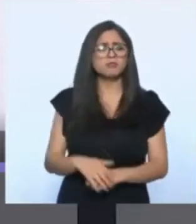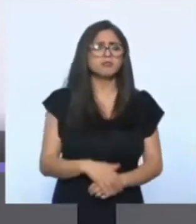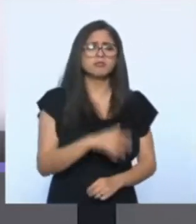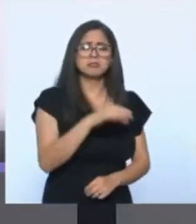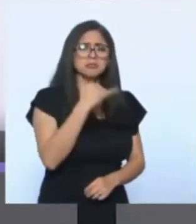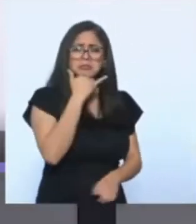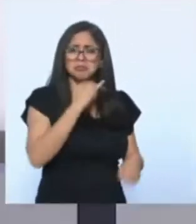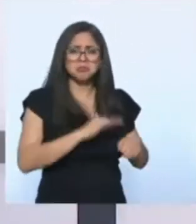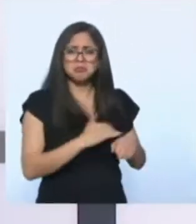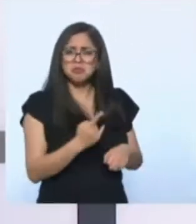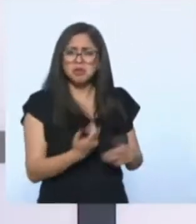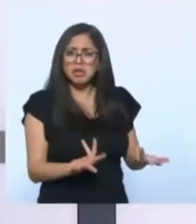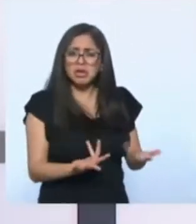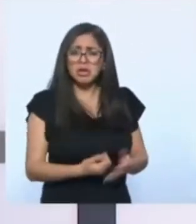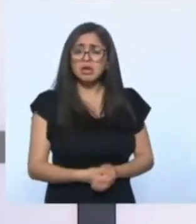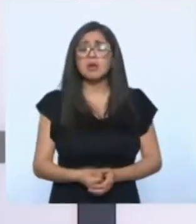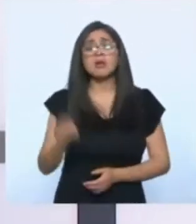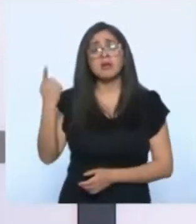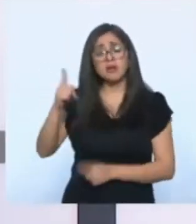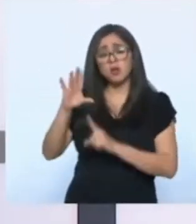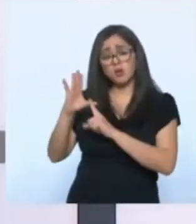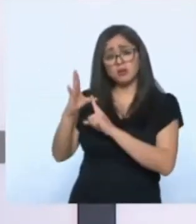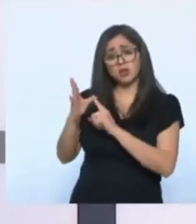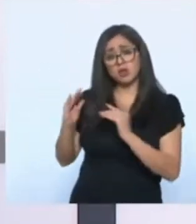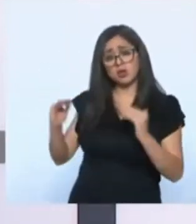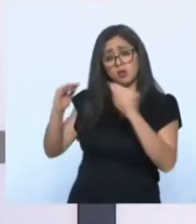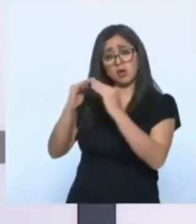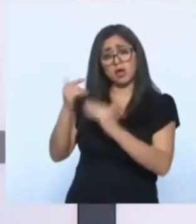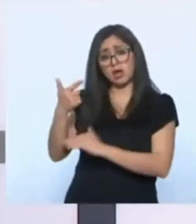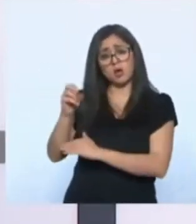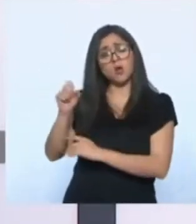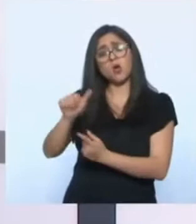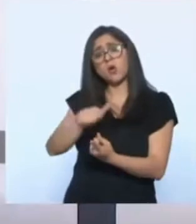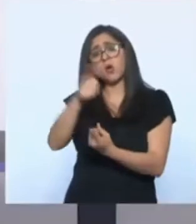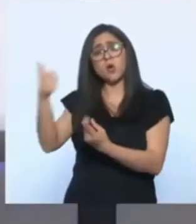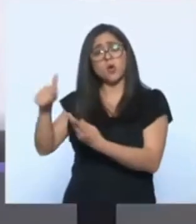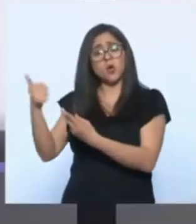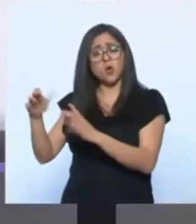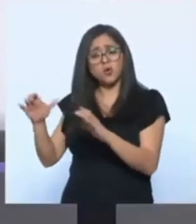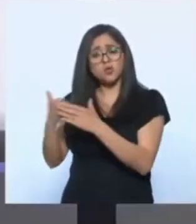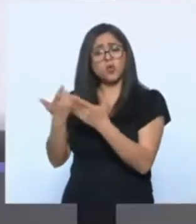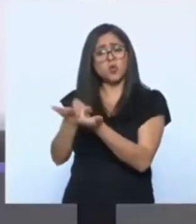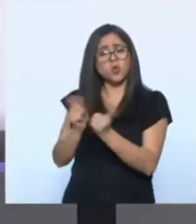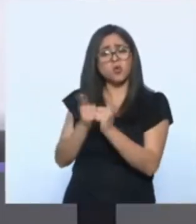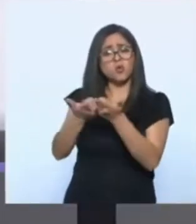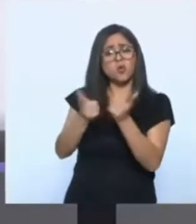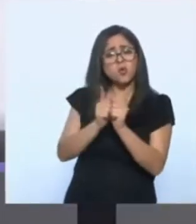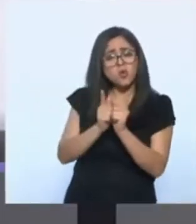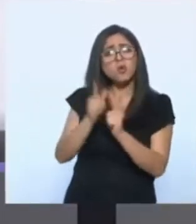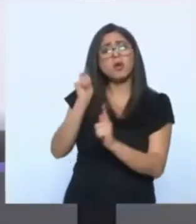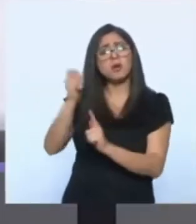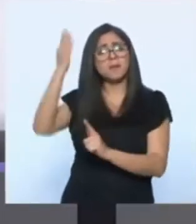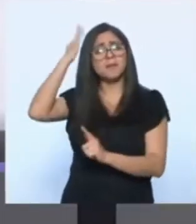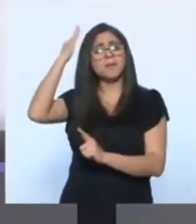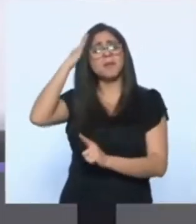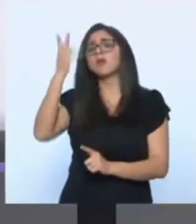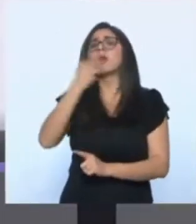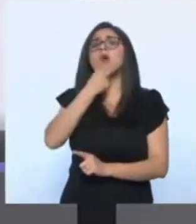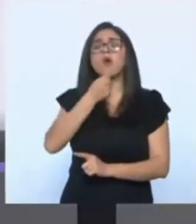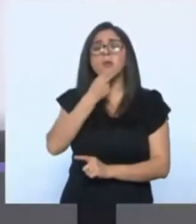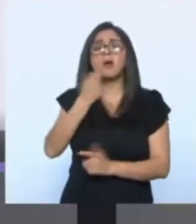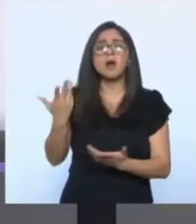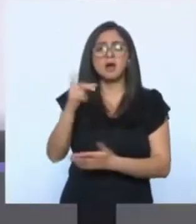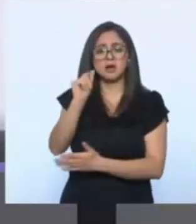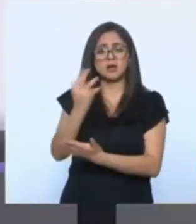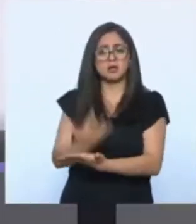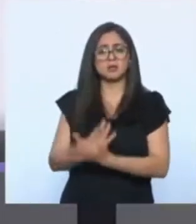Porque no solamente están en la Comisión de Igualdad de Género, sino que comparten otras comisiones, y en las otras comisiones presididas por hombres, están